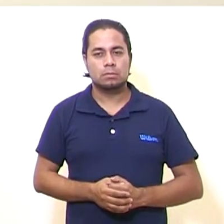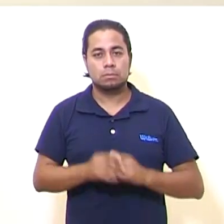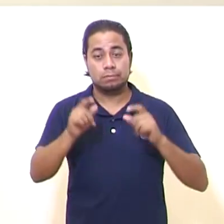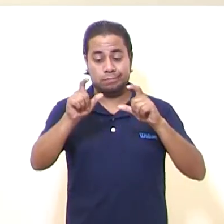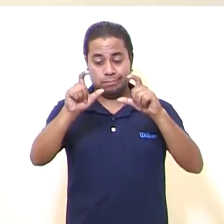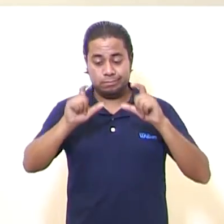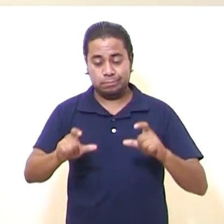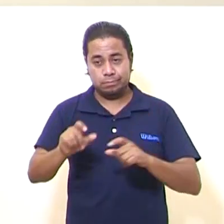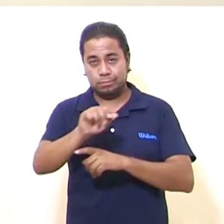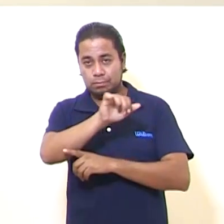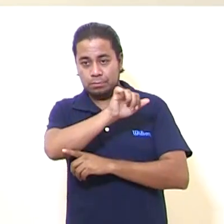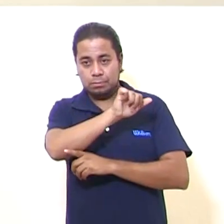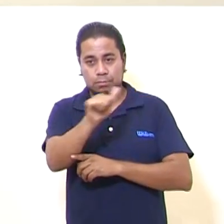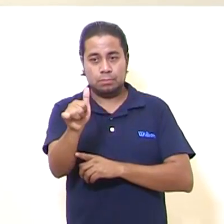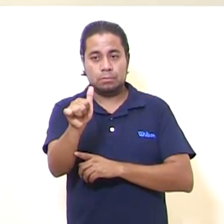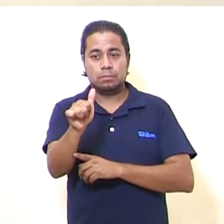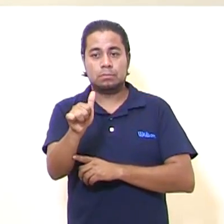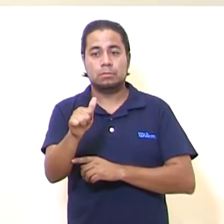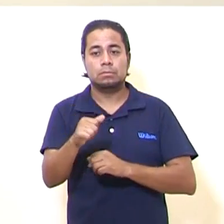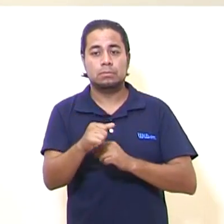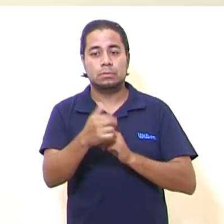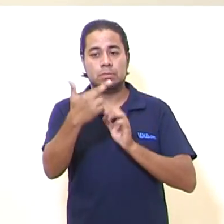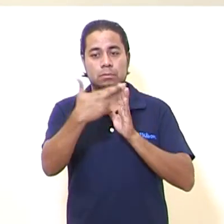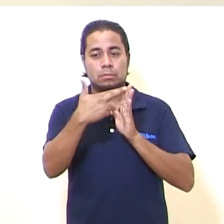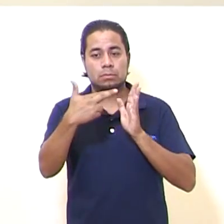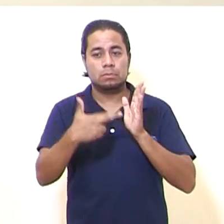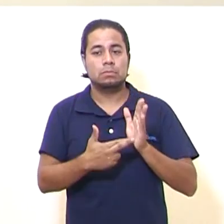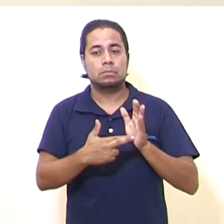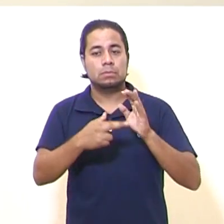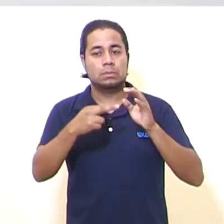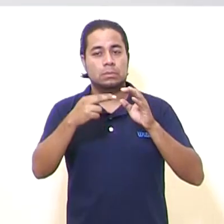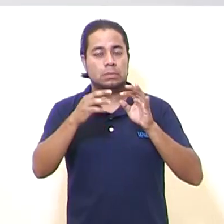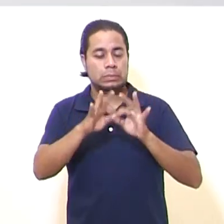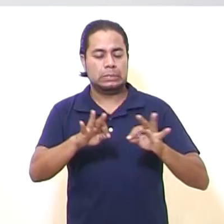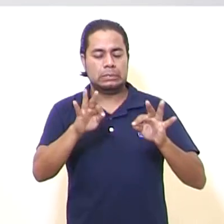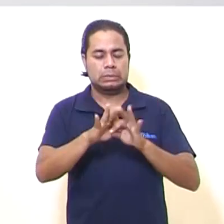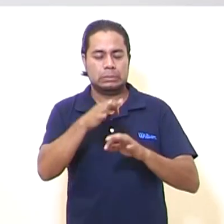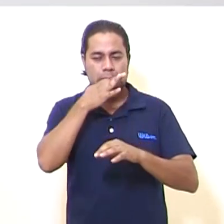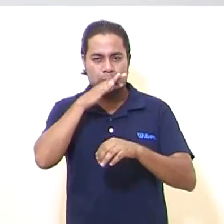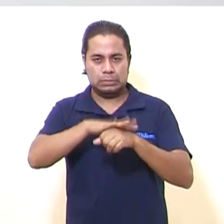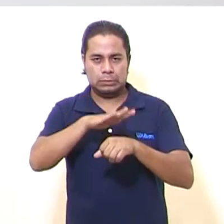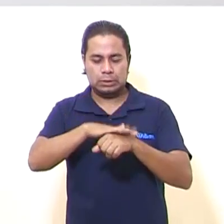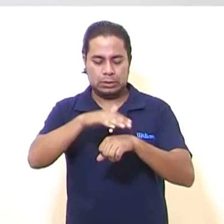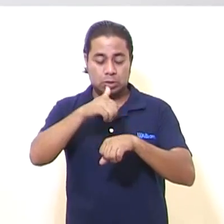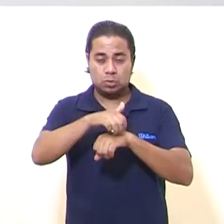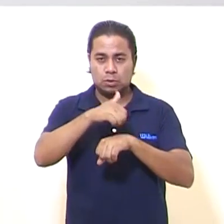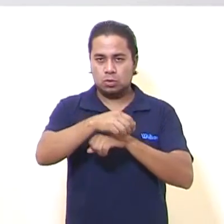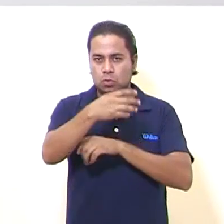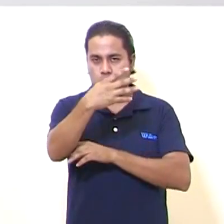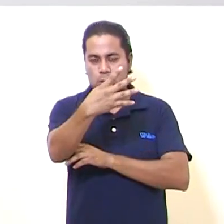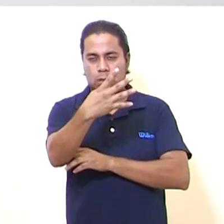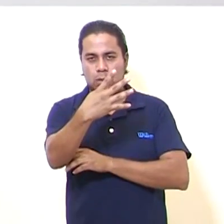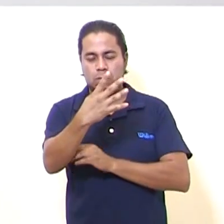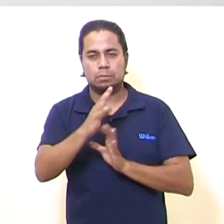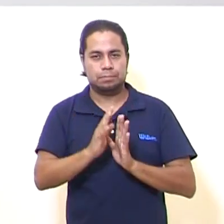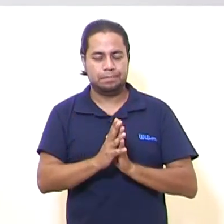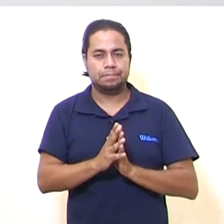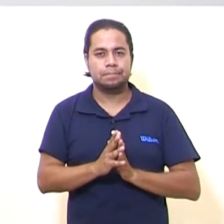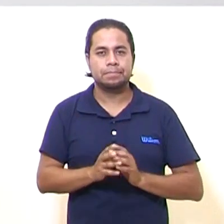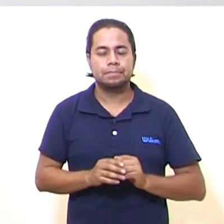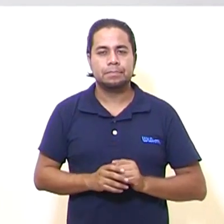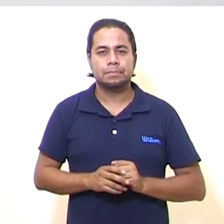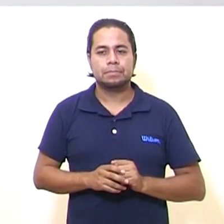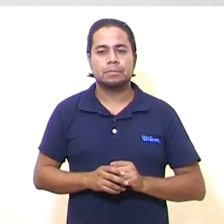siguiente. Hay algo muy importante que quiero recalcar en esta cuarta, porque es algo que